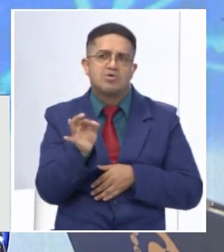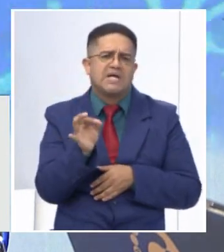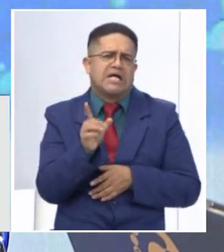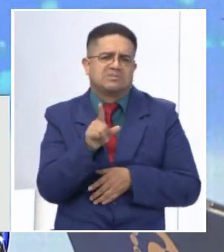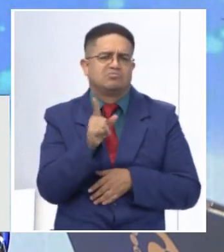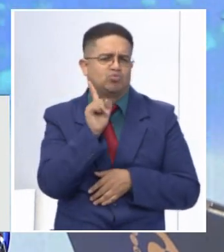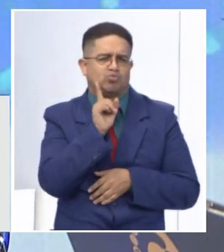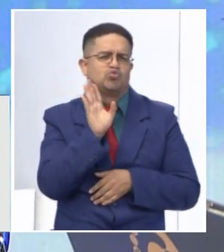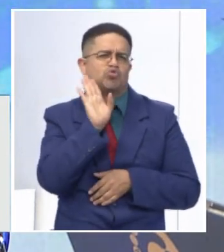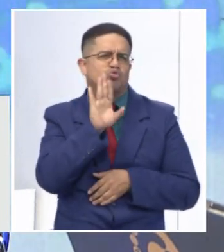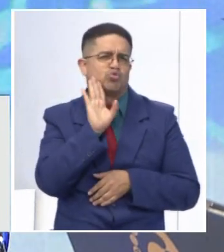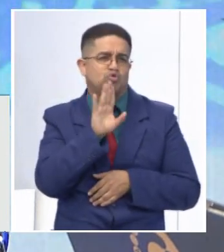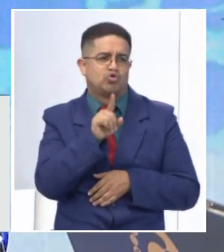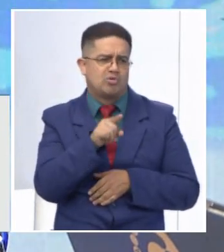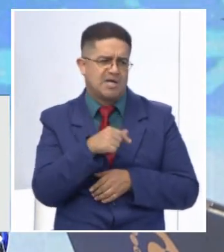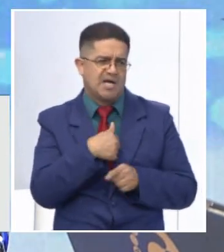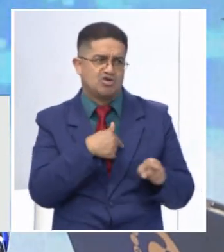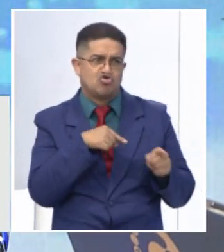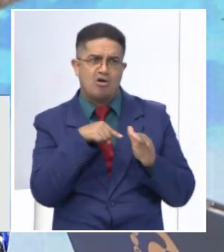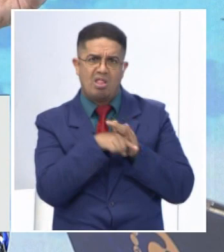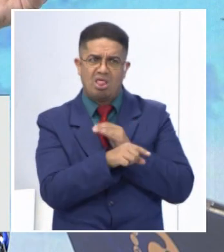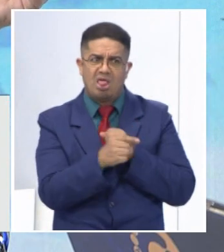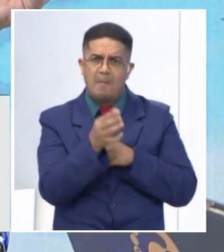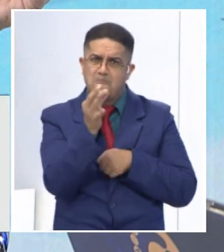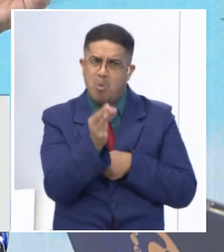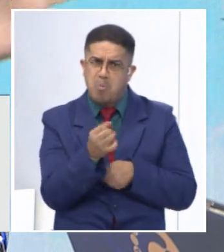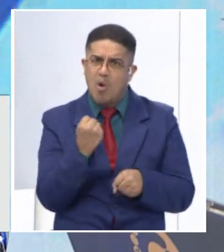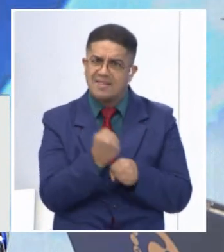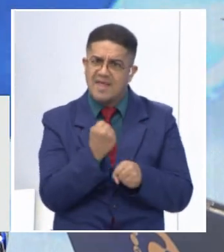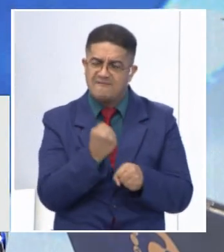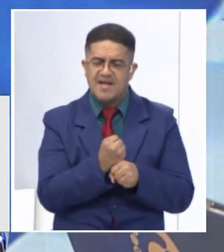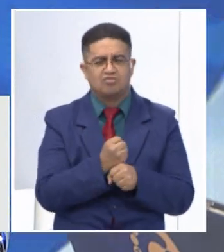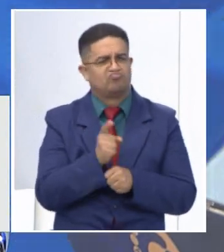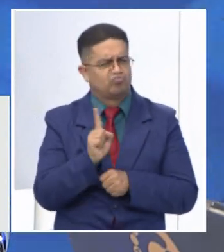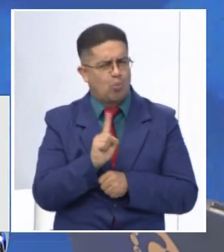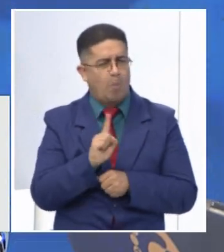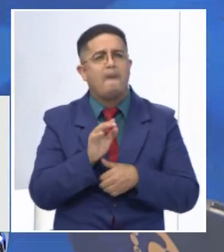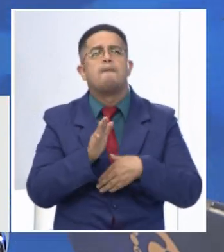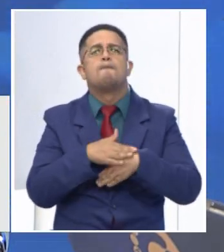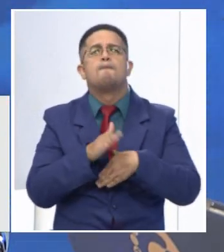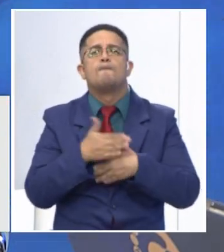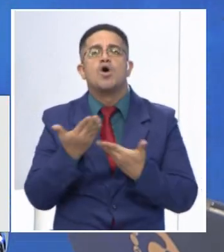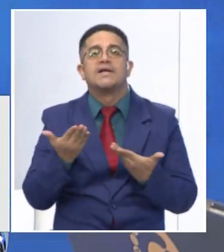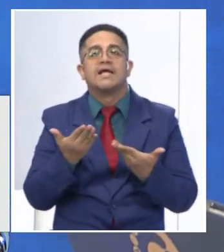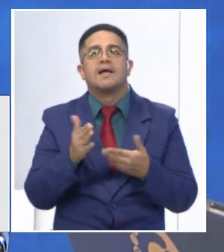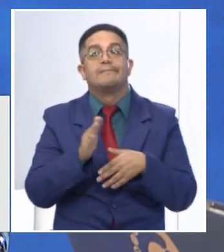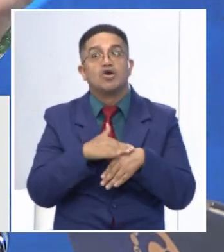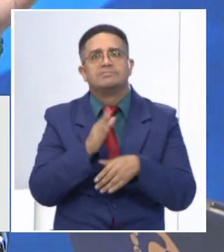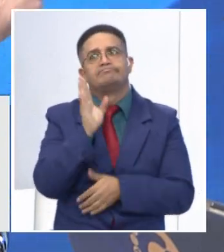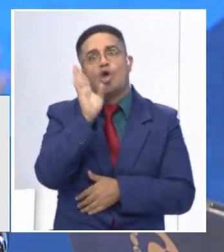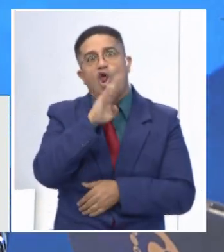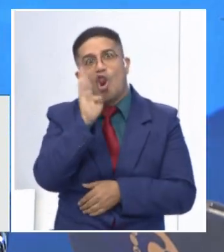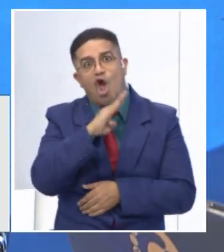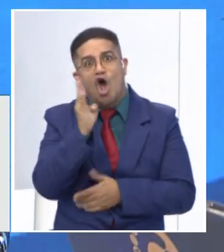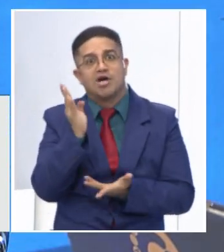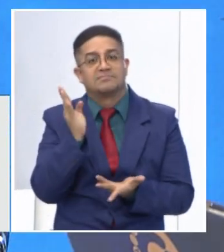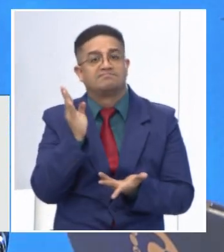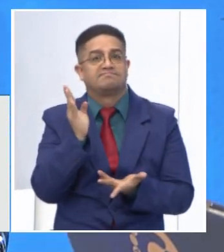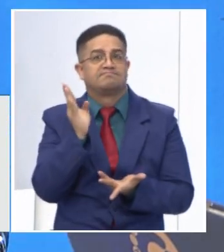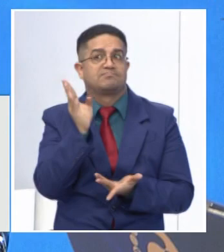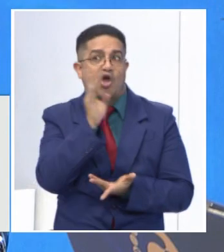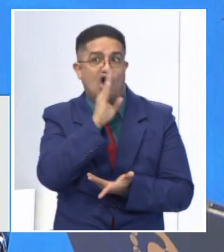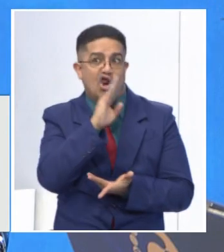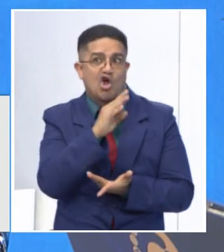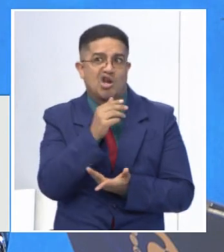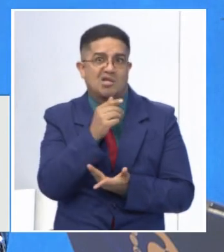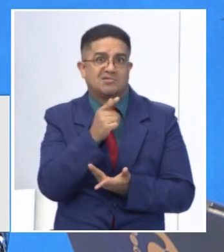No, mira, no vas a evacuar acá, no voy a evacuar en el trabajo, no voy a evacuar en la consulta porque genera mal olor, es un olor que no voy a